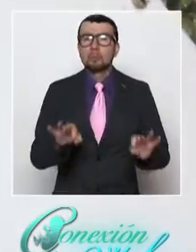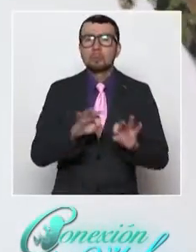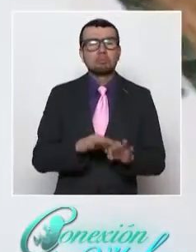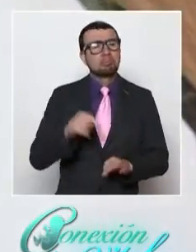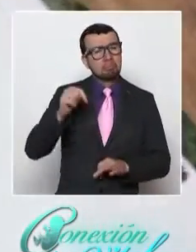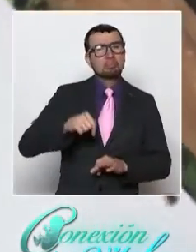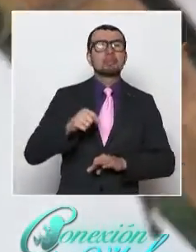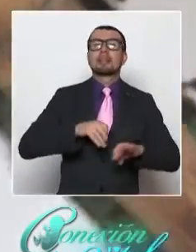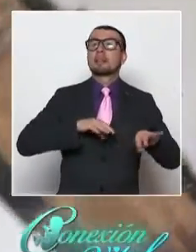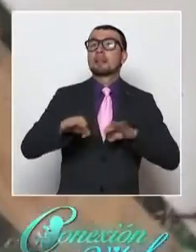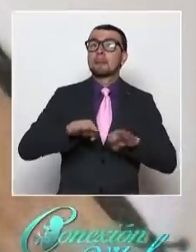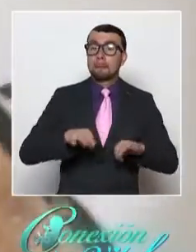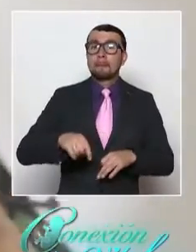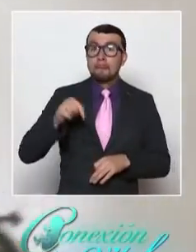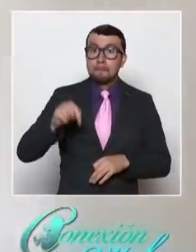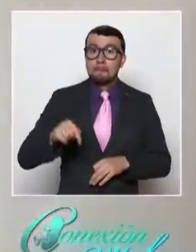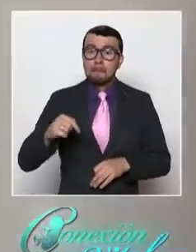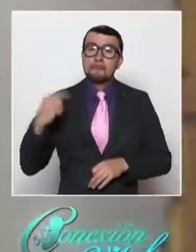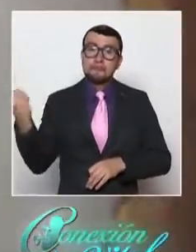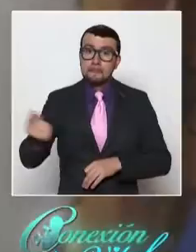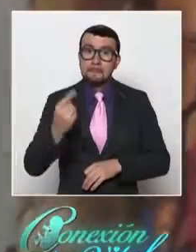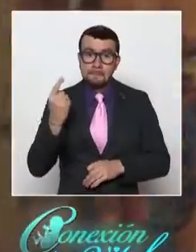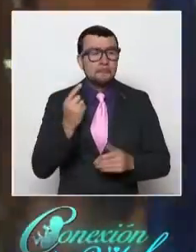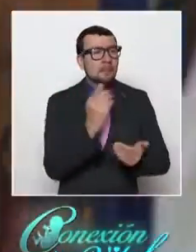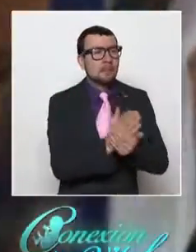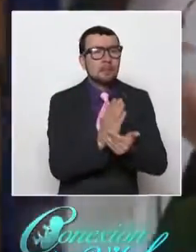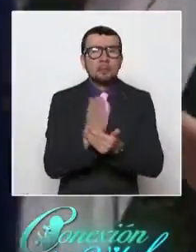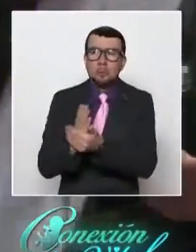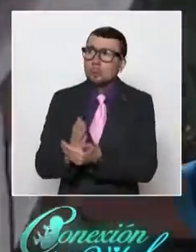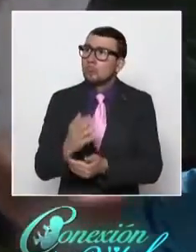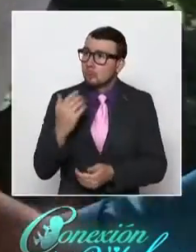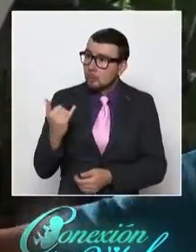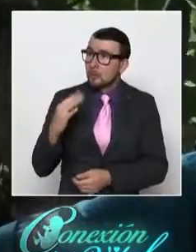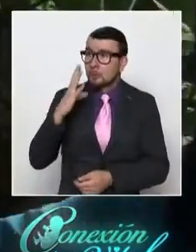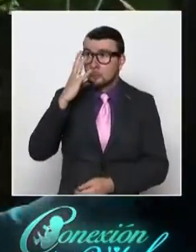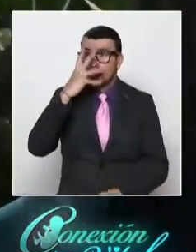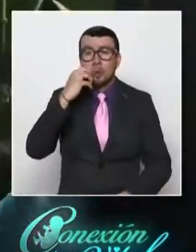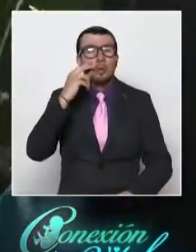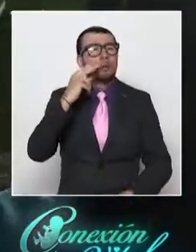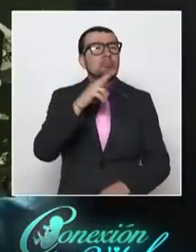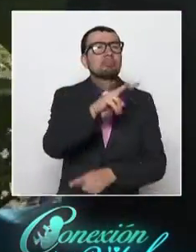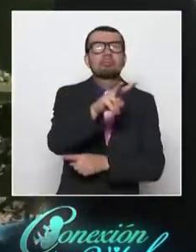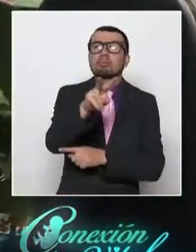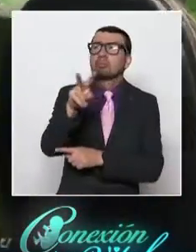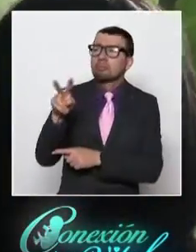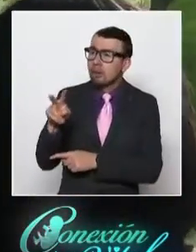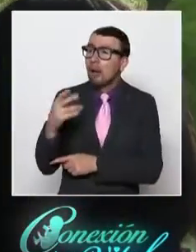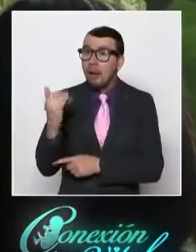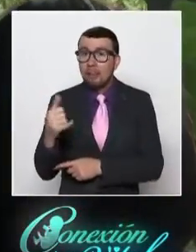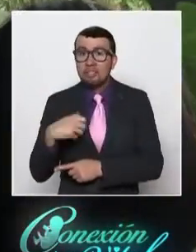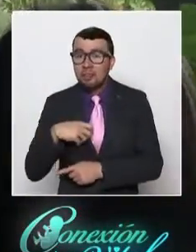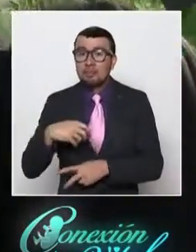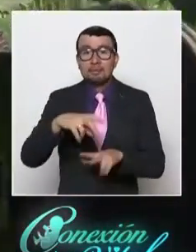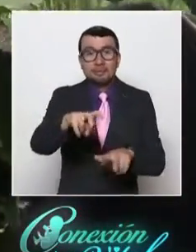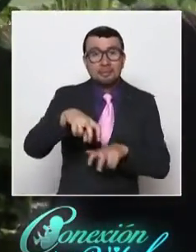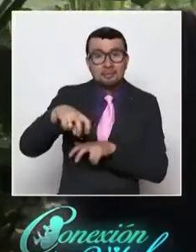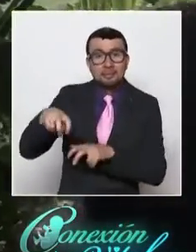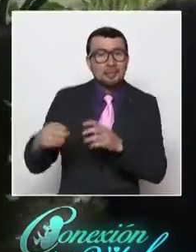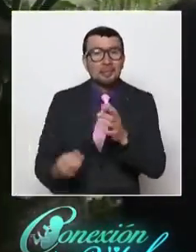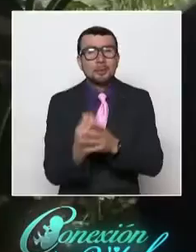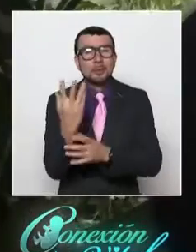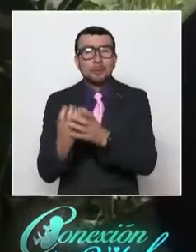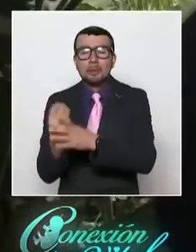contamos en estos consultorios son estos lindos paisajes llenos de huertas